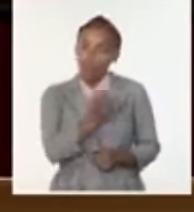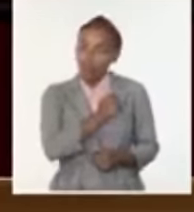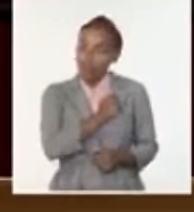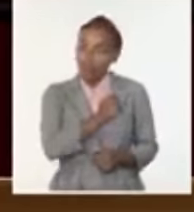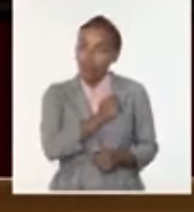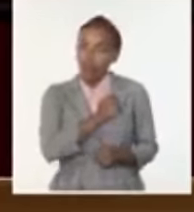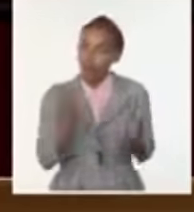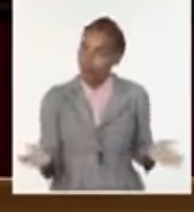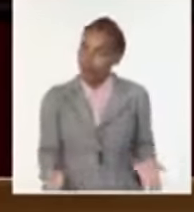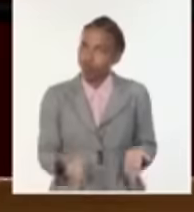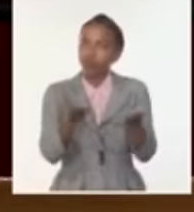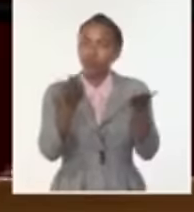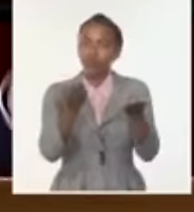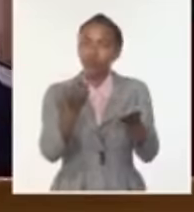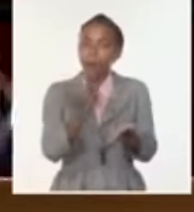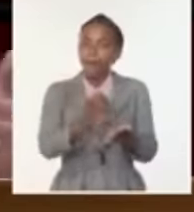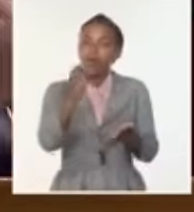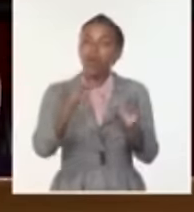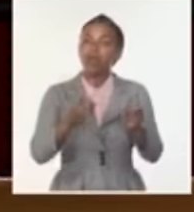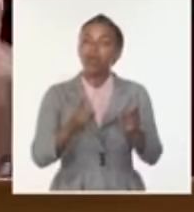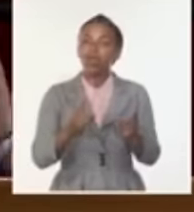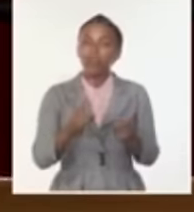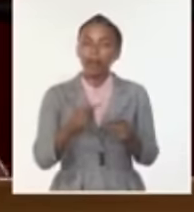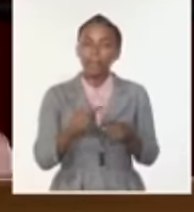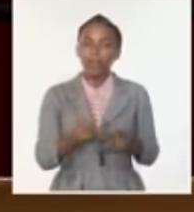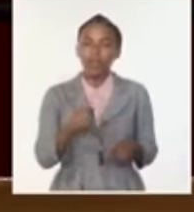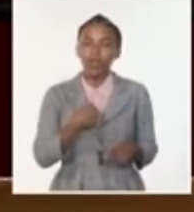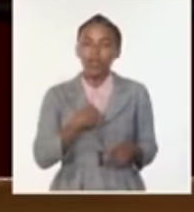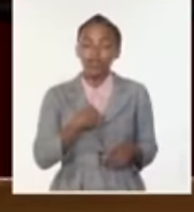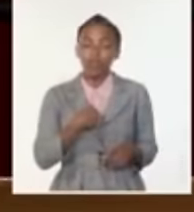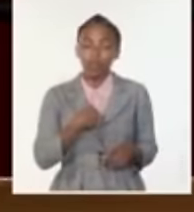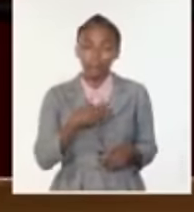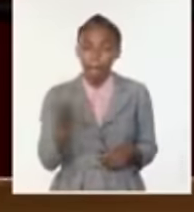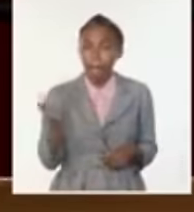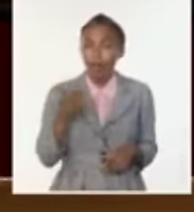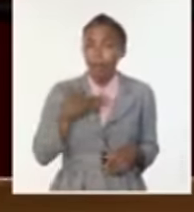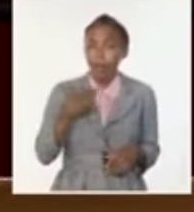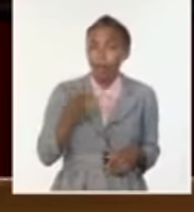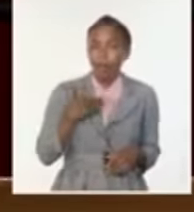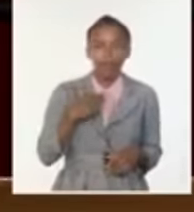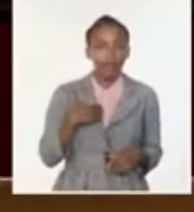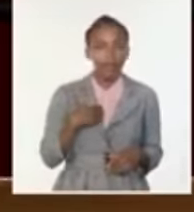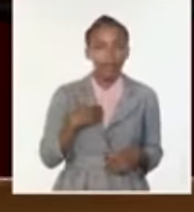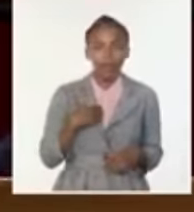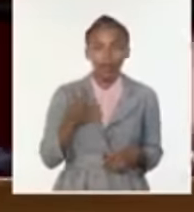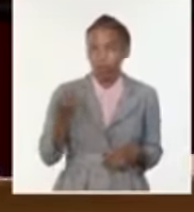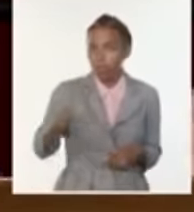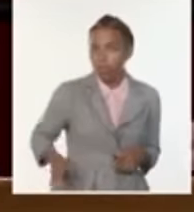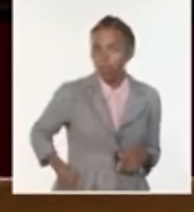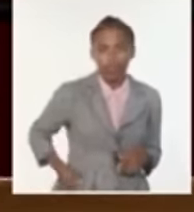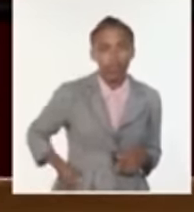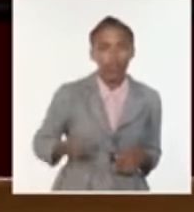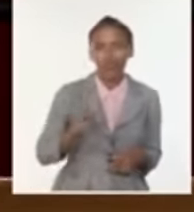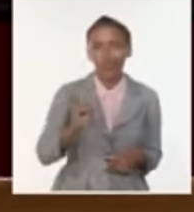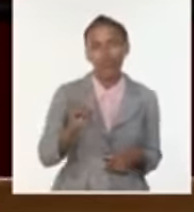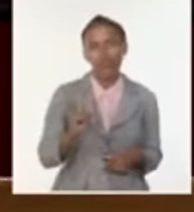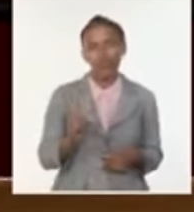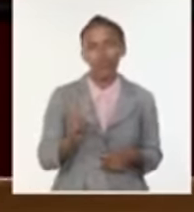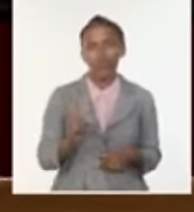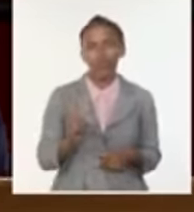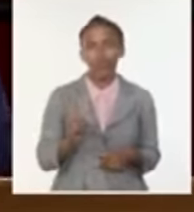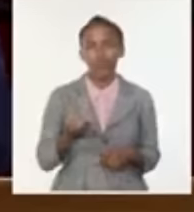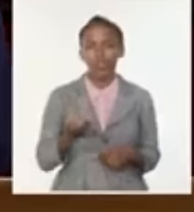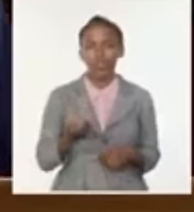política, pero no puede ser que yo piense nada más en mí, en mis ingresos, y que no pensemos en